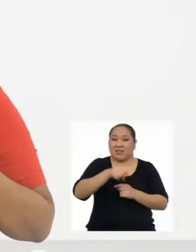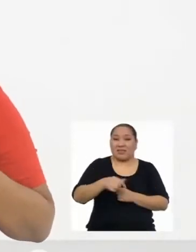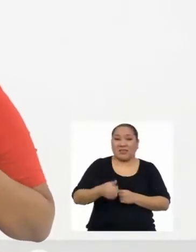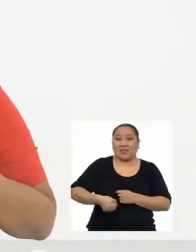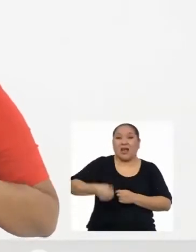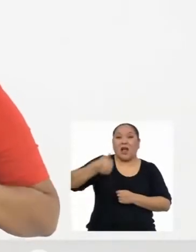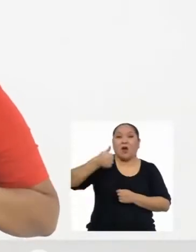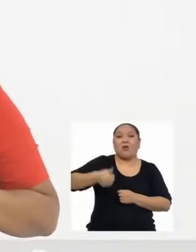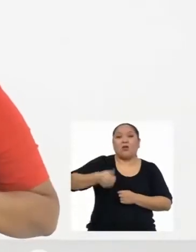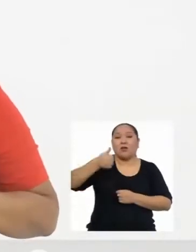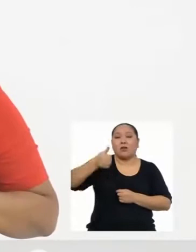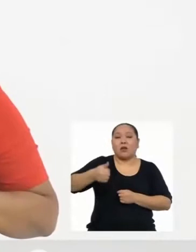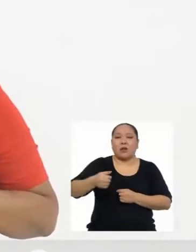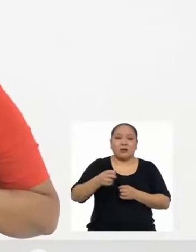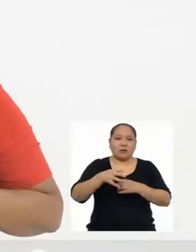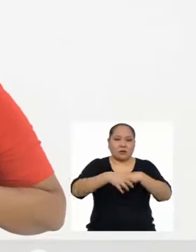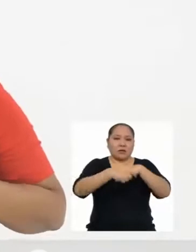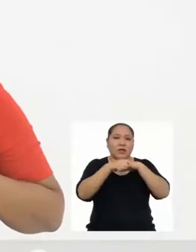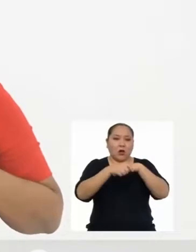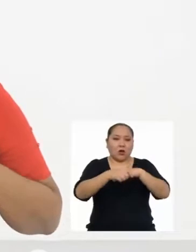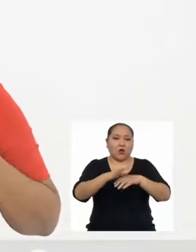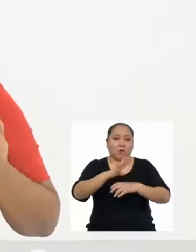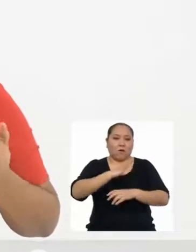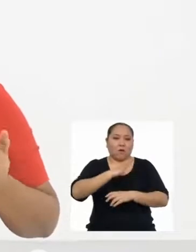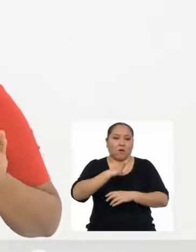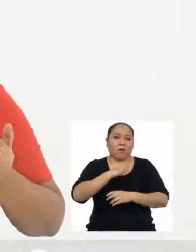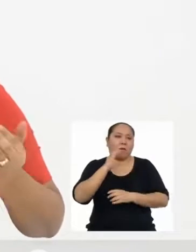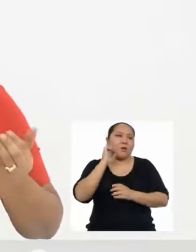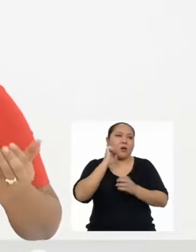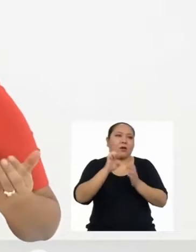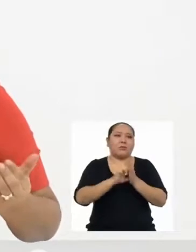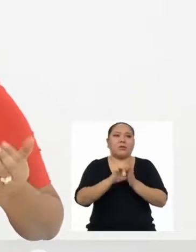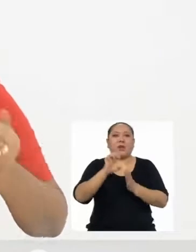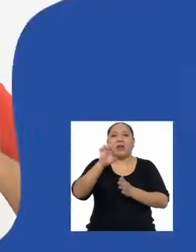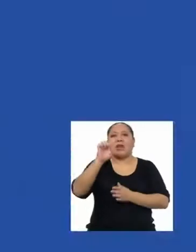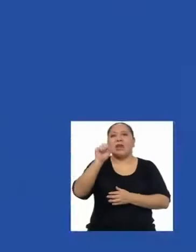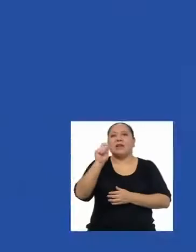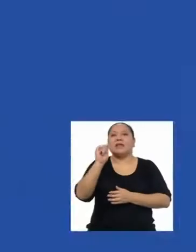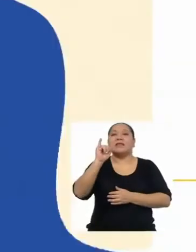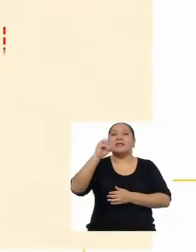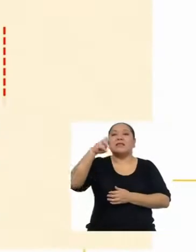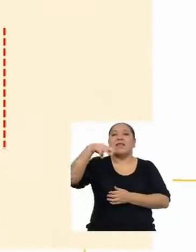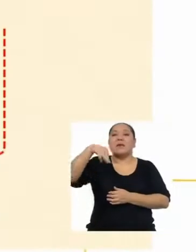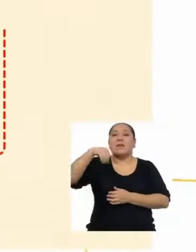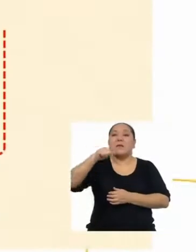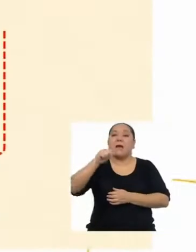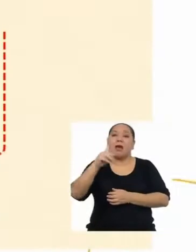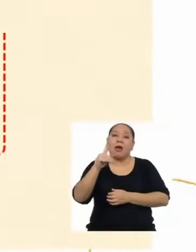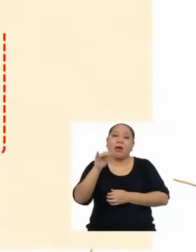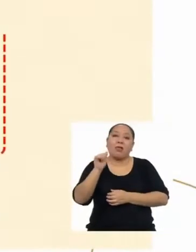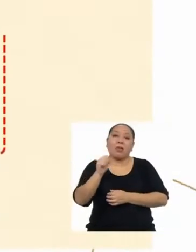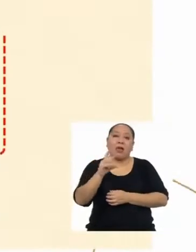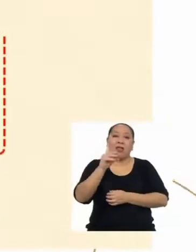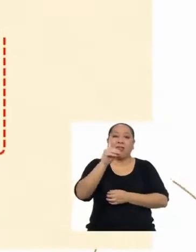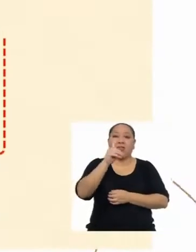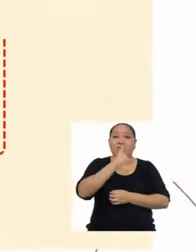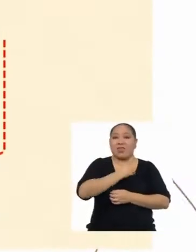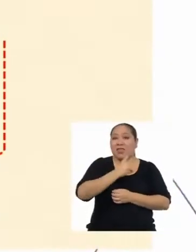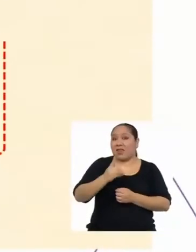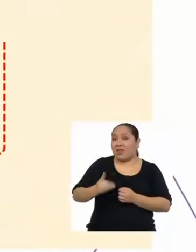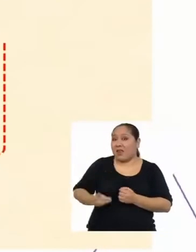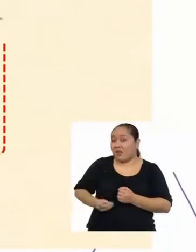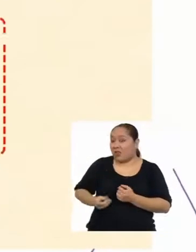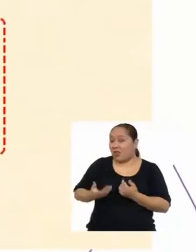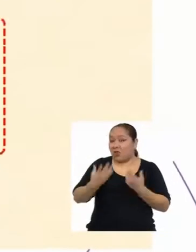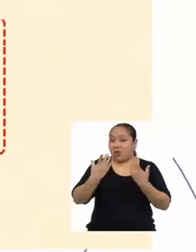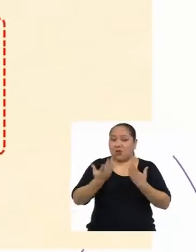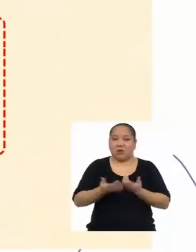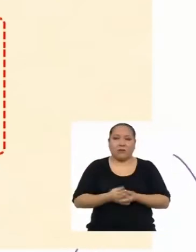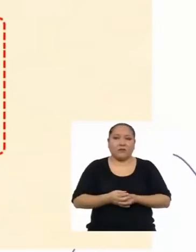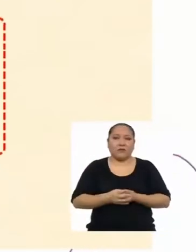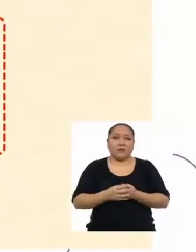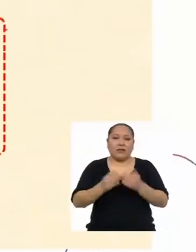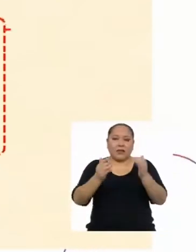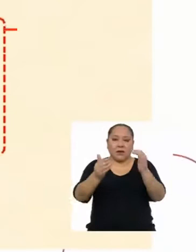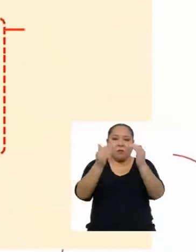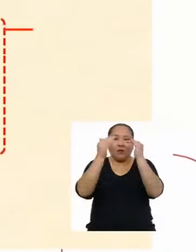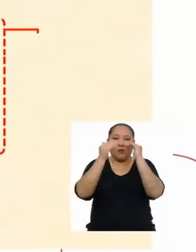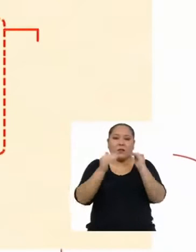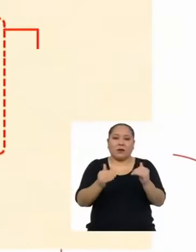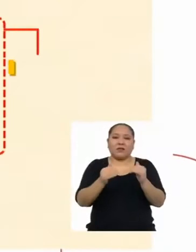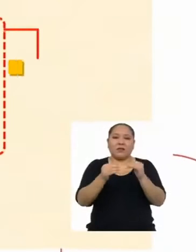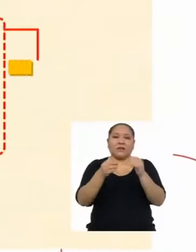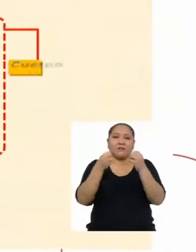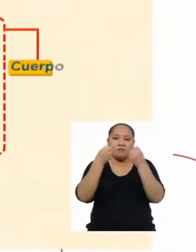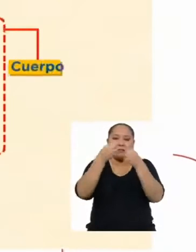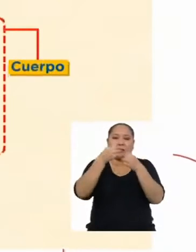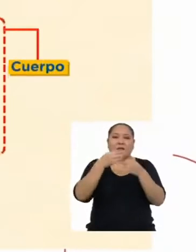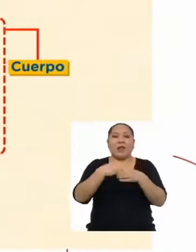más formal. Por ejemplo, estimada directora. Luego ya viene el contenido en sí de la carta. A